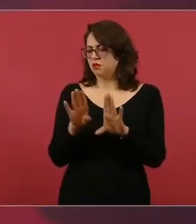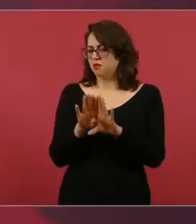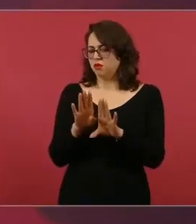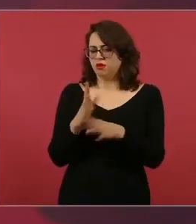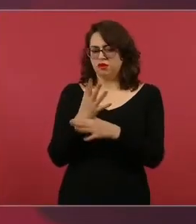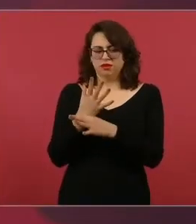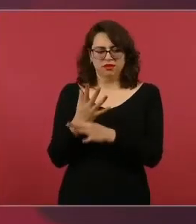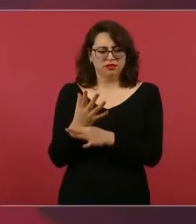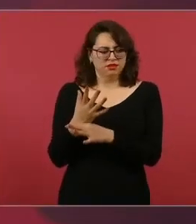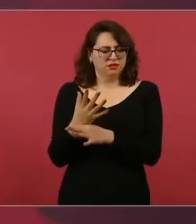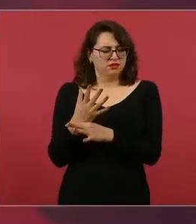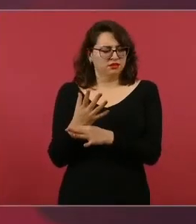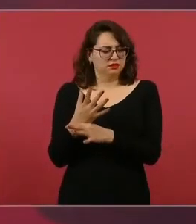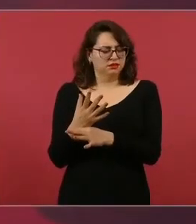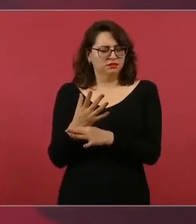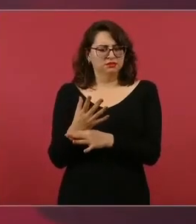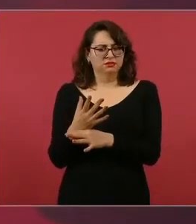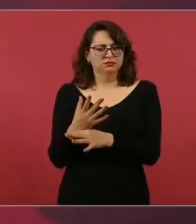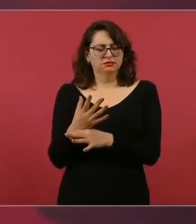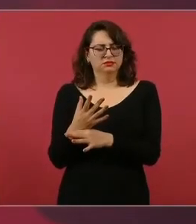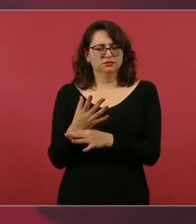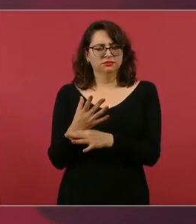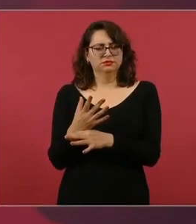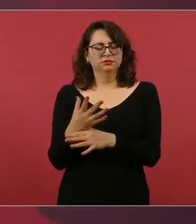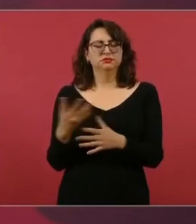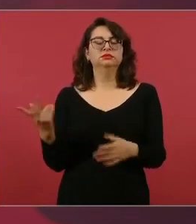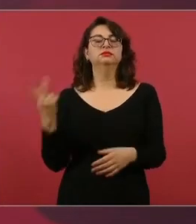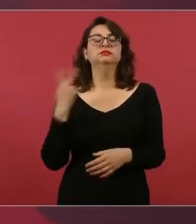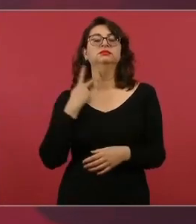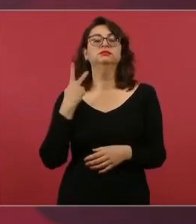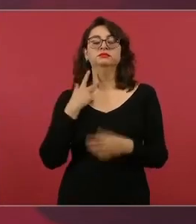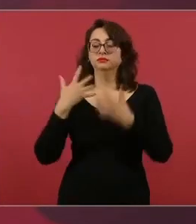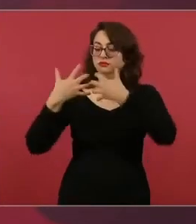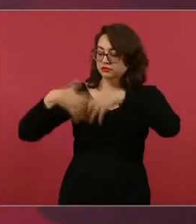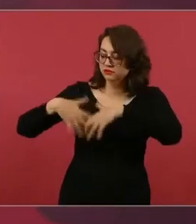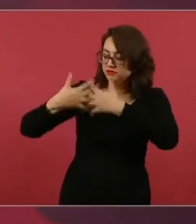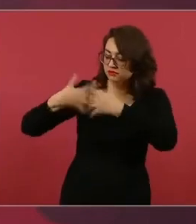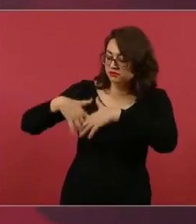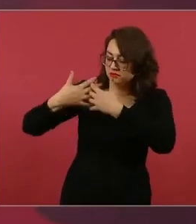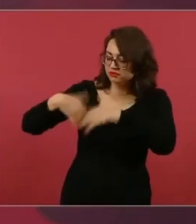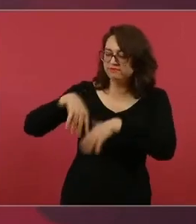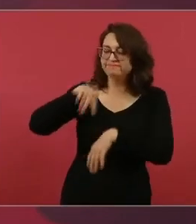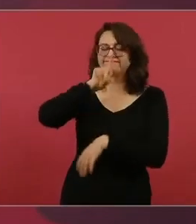política industrial era la que no existía,